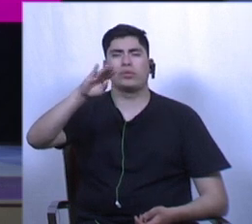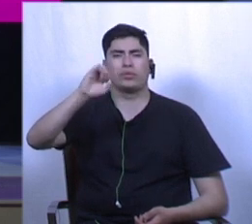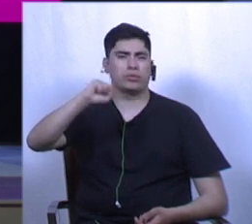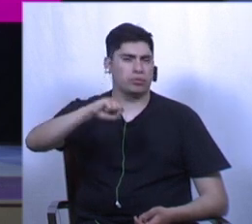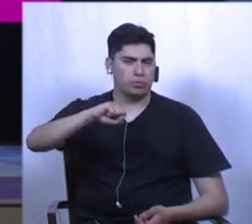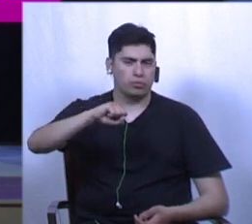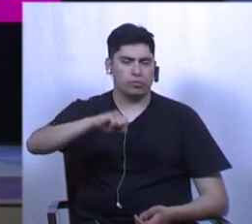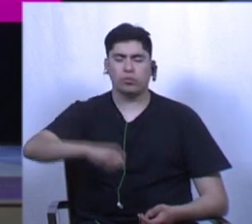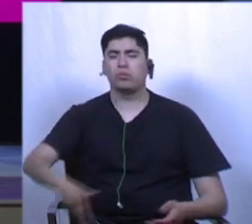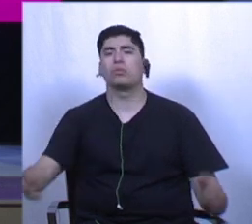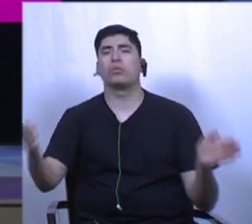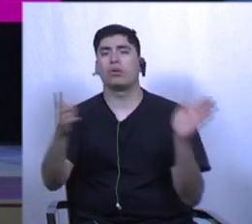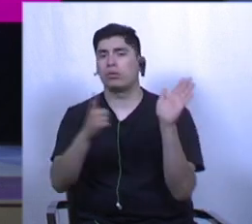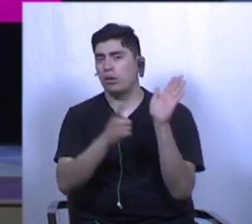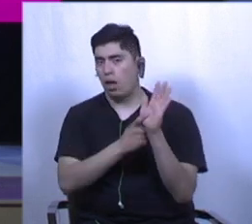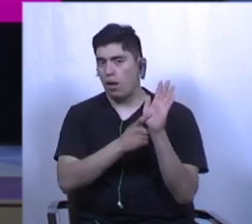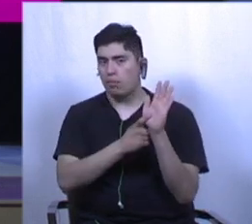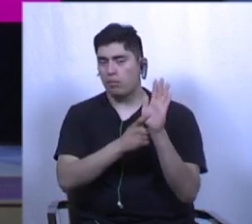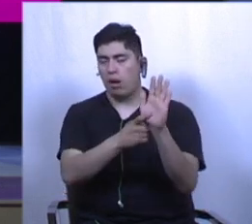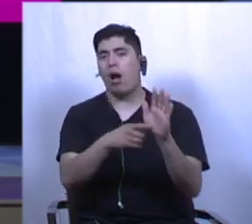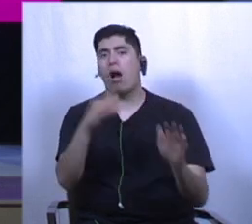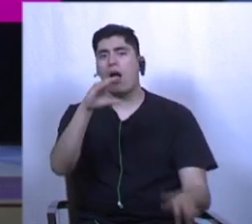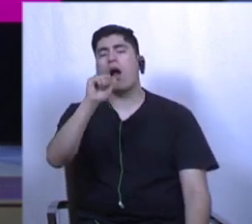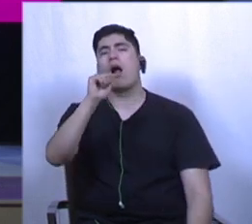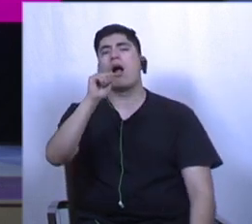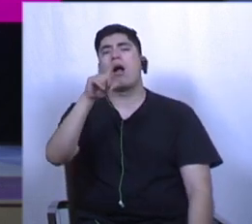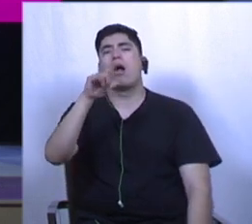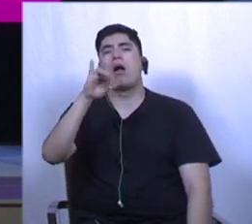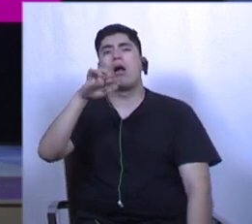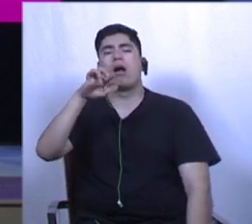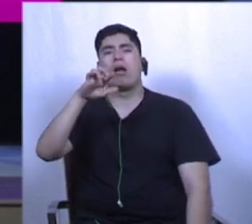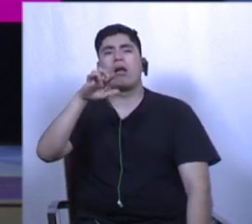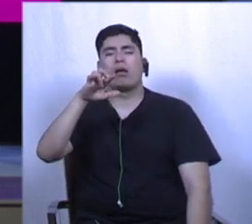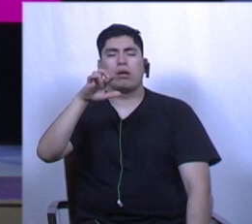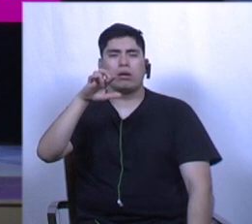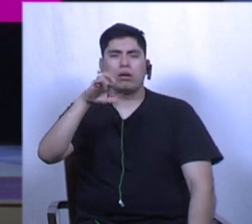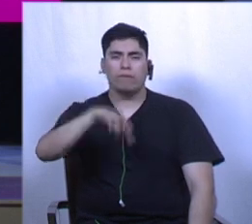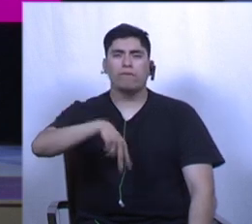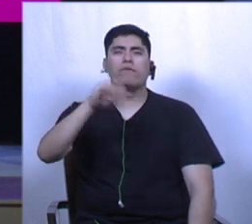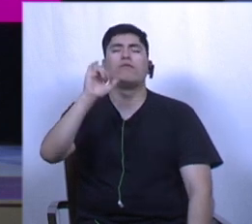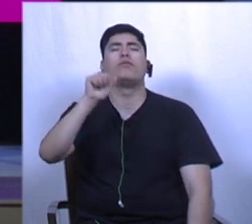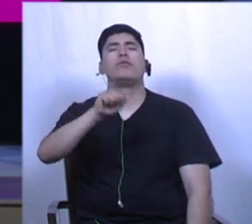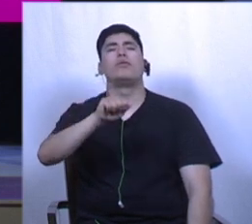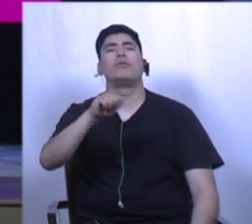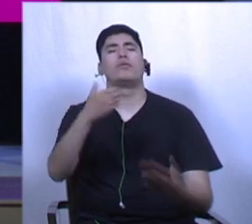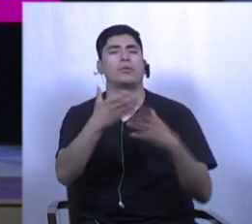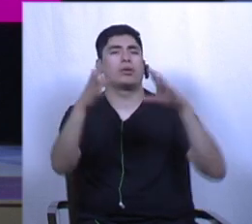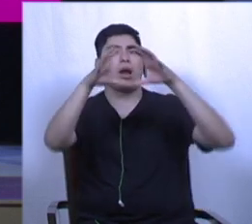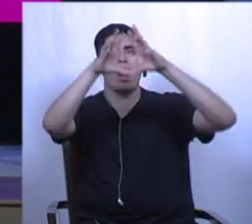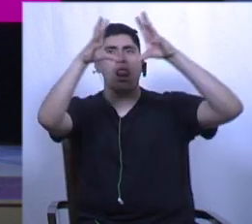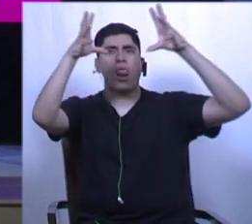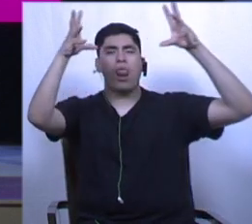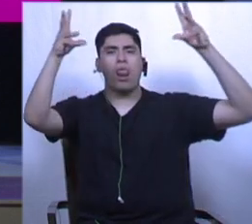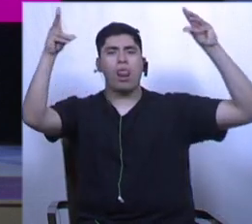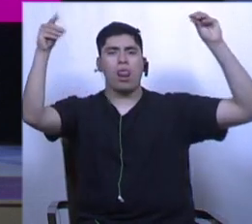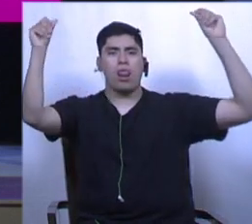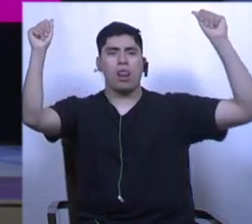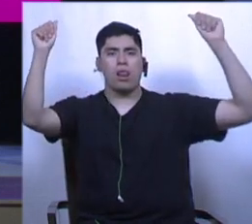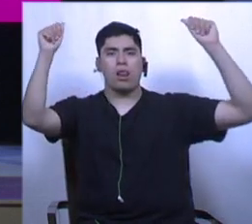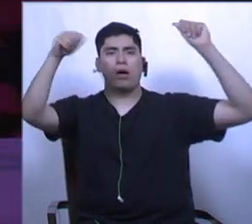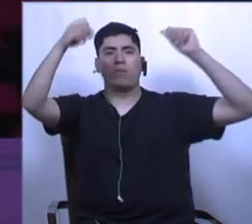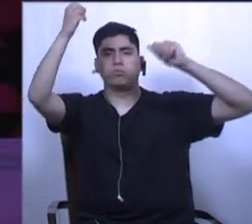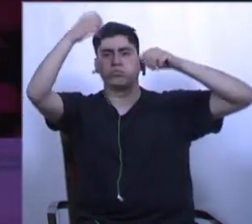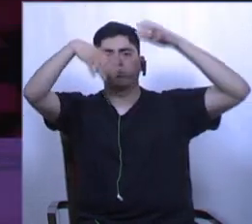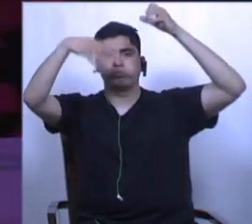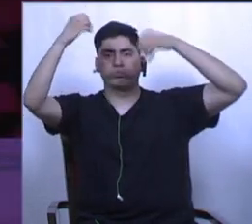está presente en California, estaba presente también en las nubes, causando un aumento de las precipitaciones